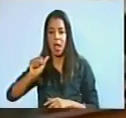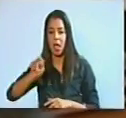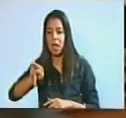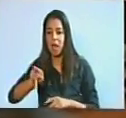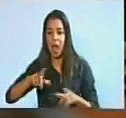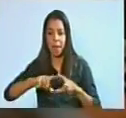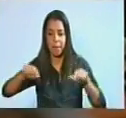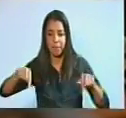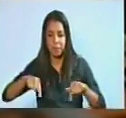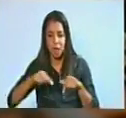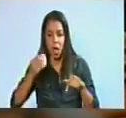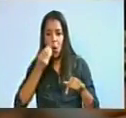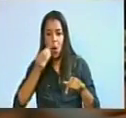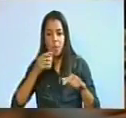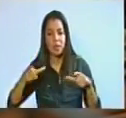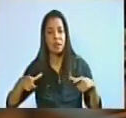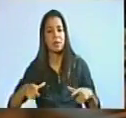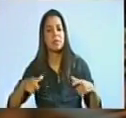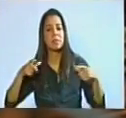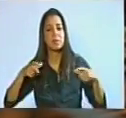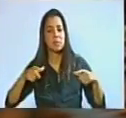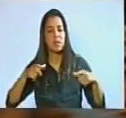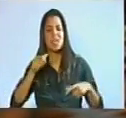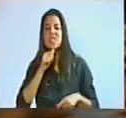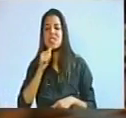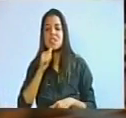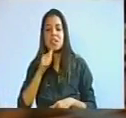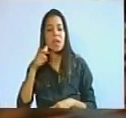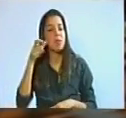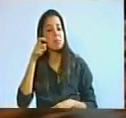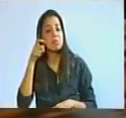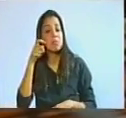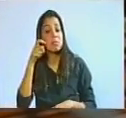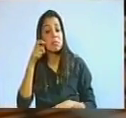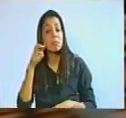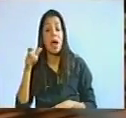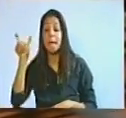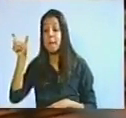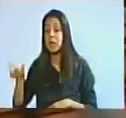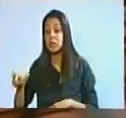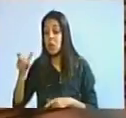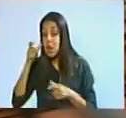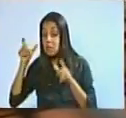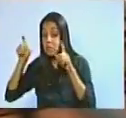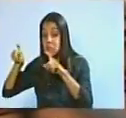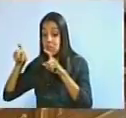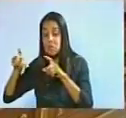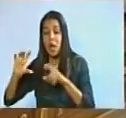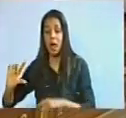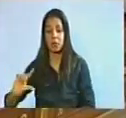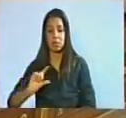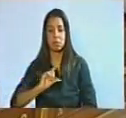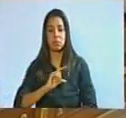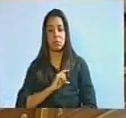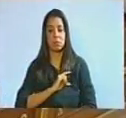¿Ah? ¿Quién va a inspeccionar esto por parte del pueblo? Tenemos que prepararlo, tenemos que acreditarlo